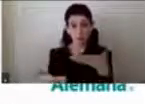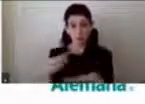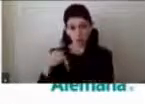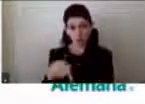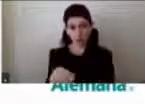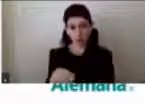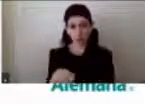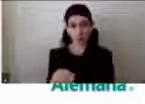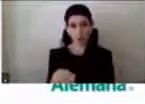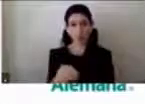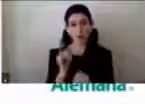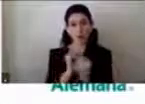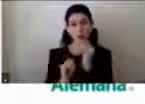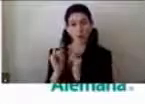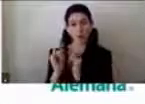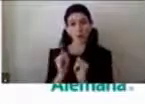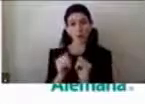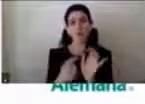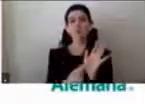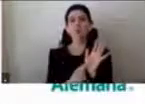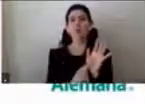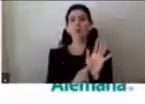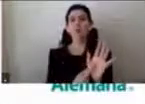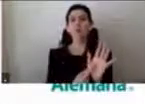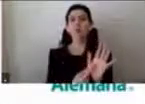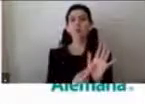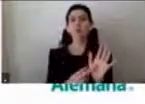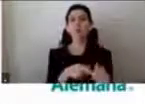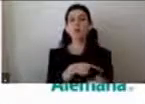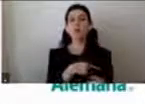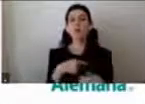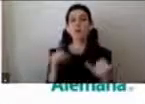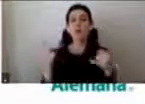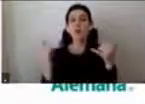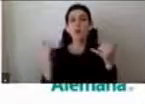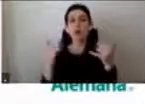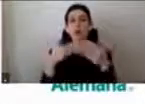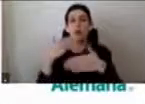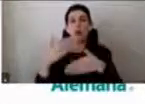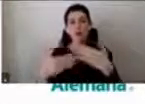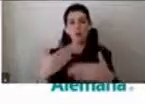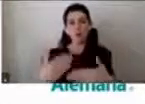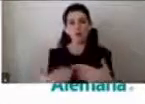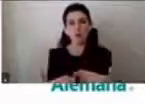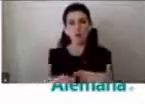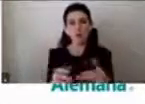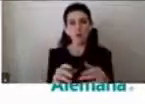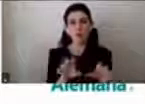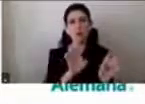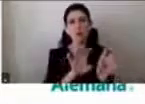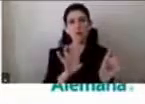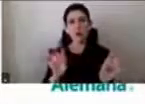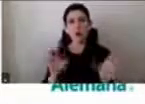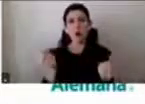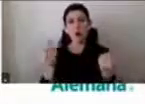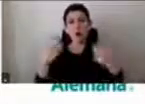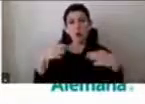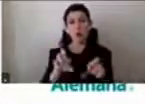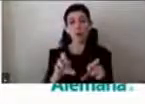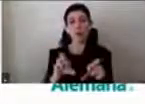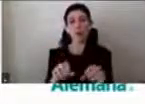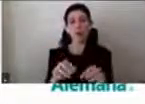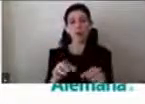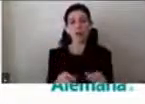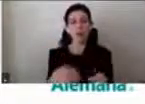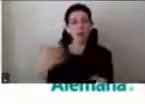La presentación la he titulado Juego, Evolución, Dimensiones, Oportunidades y Puntos Claves en la Infancia.